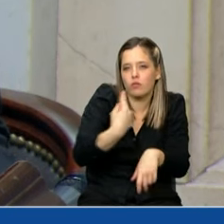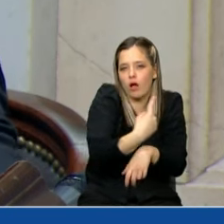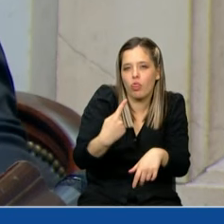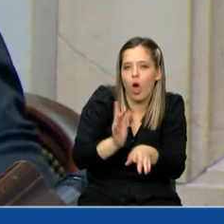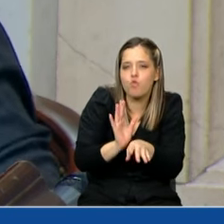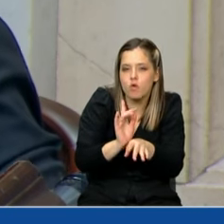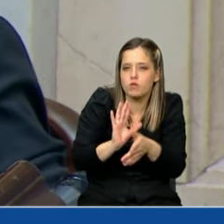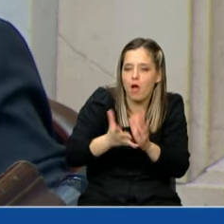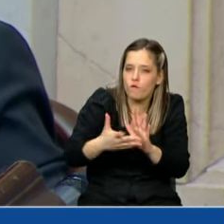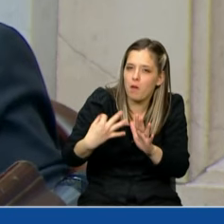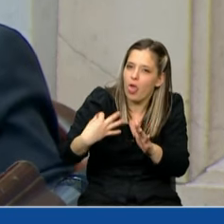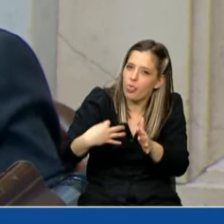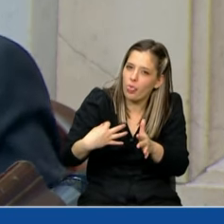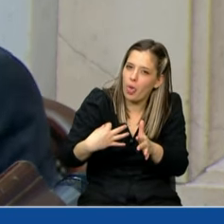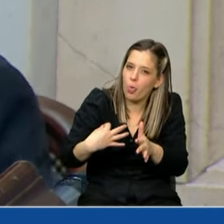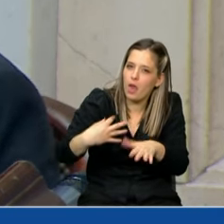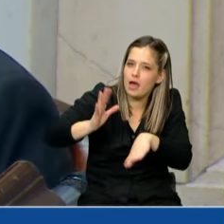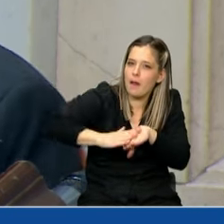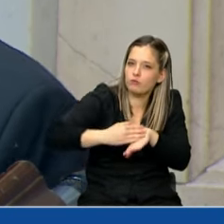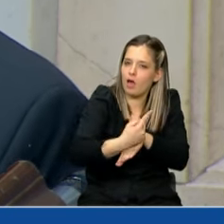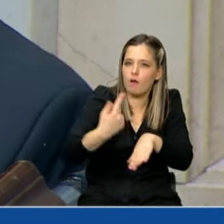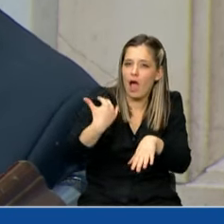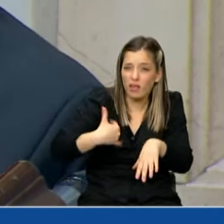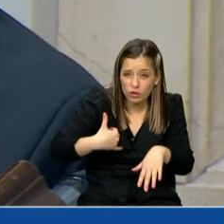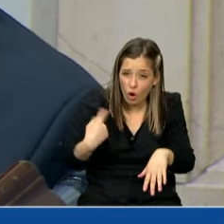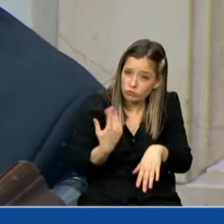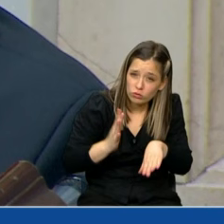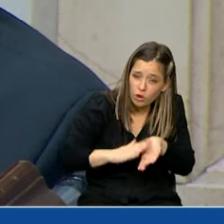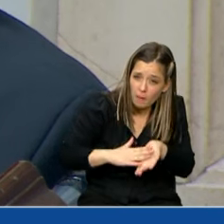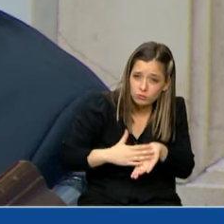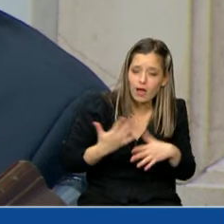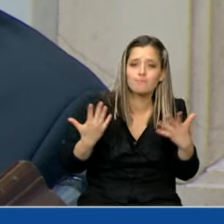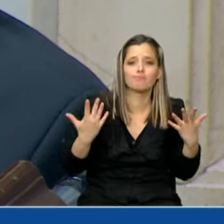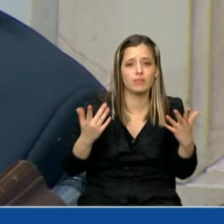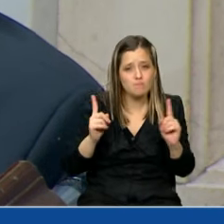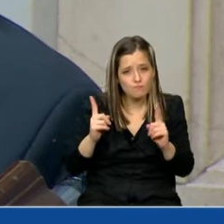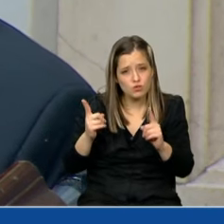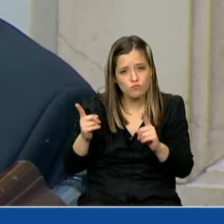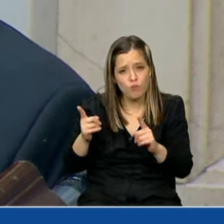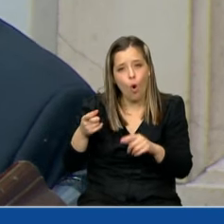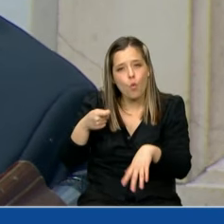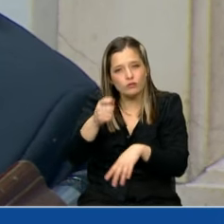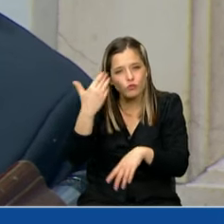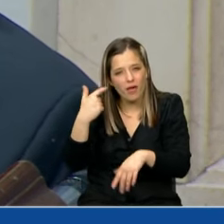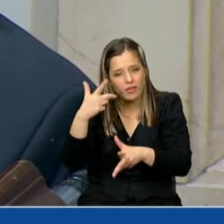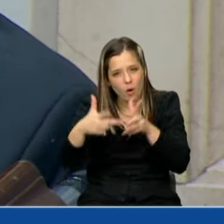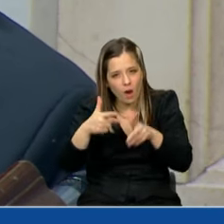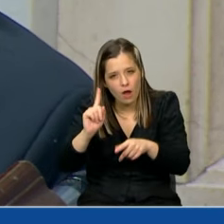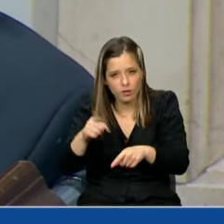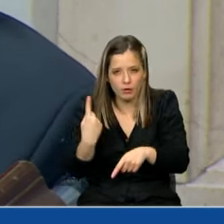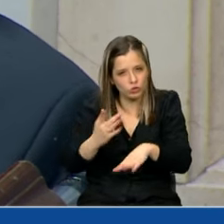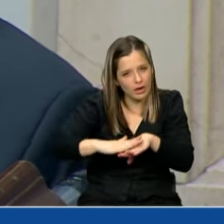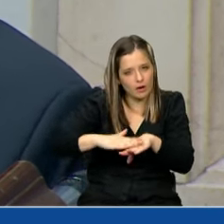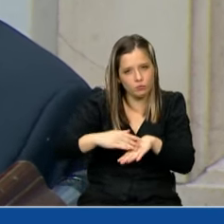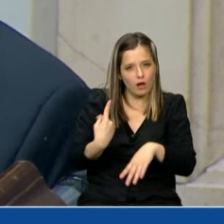en los 16000 millones de dólares del juicio que recién se mencionó como advertencia está muy bien y